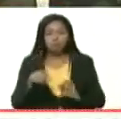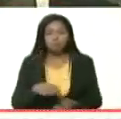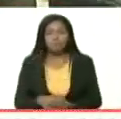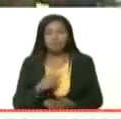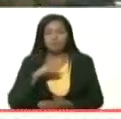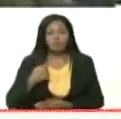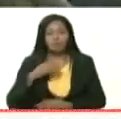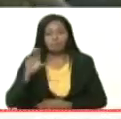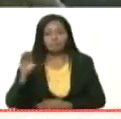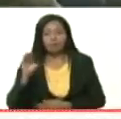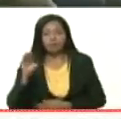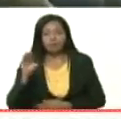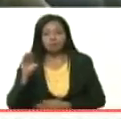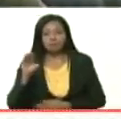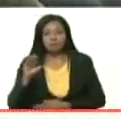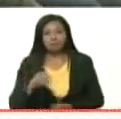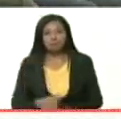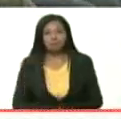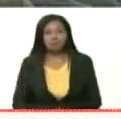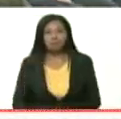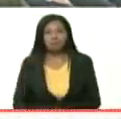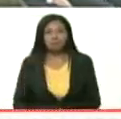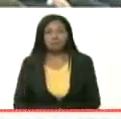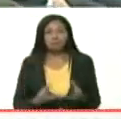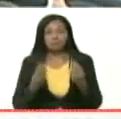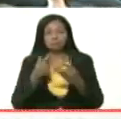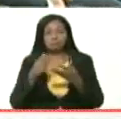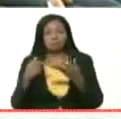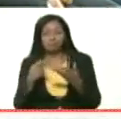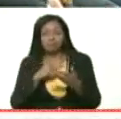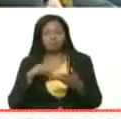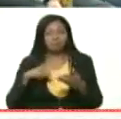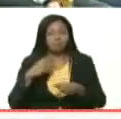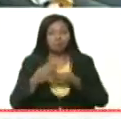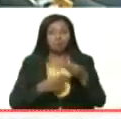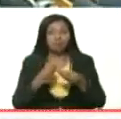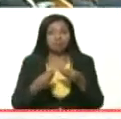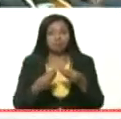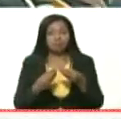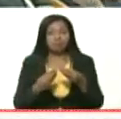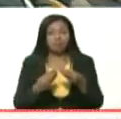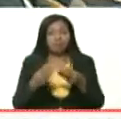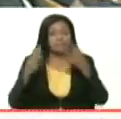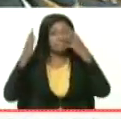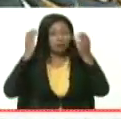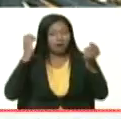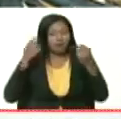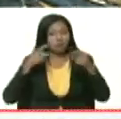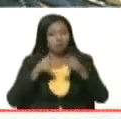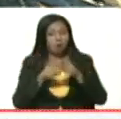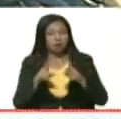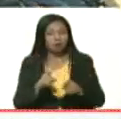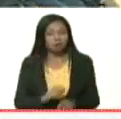nuestros países. Son muchas las cosas que hacemos, embajador Lee Barón,